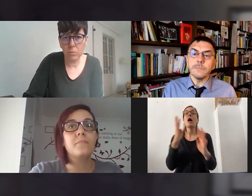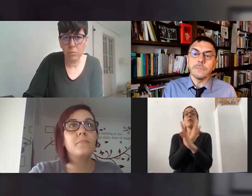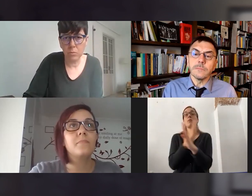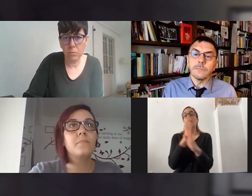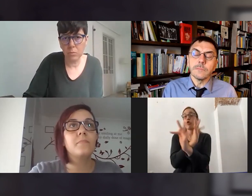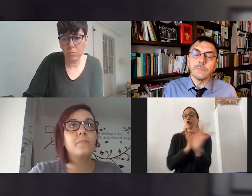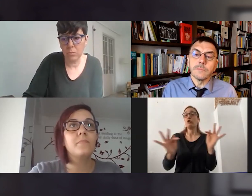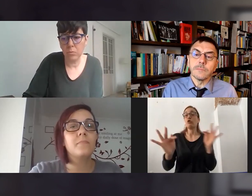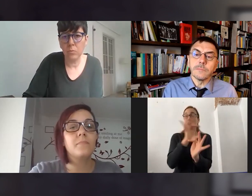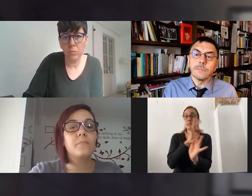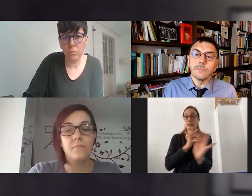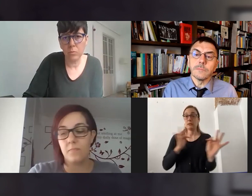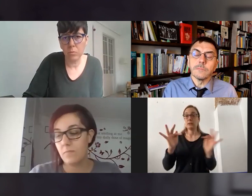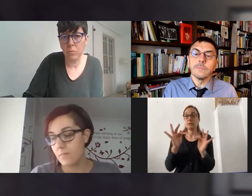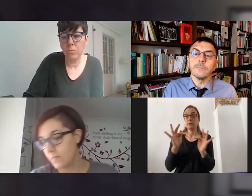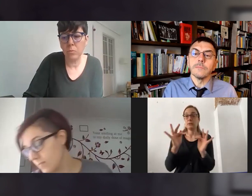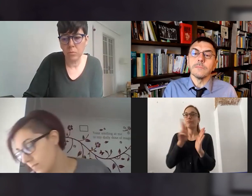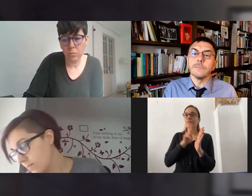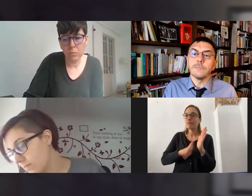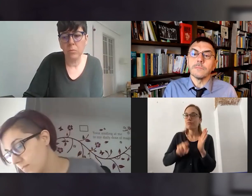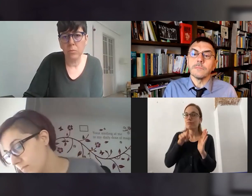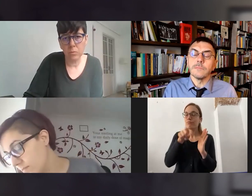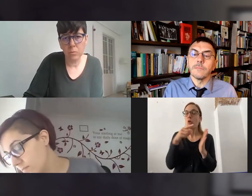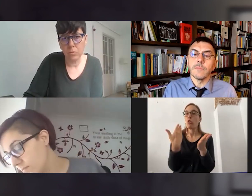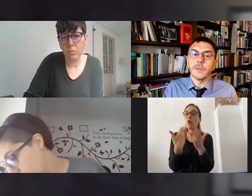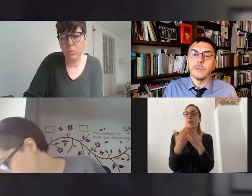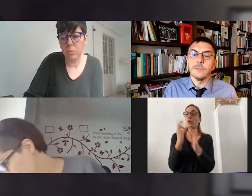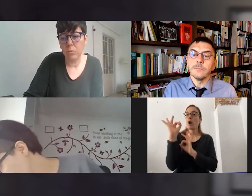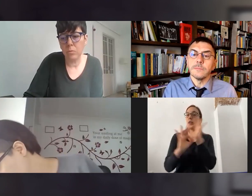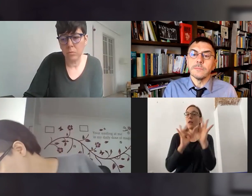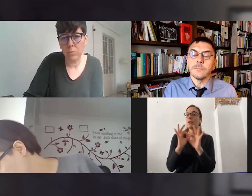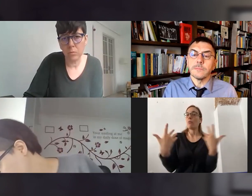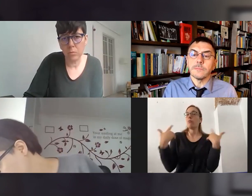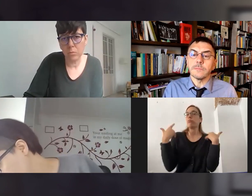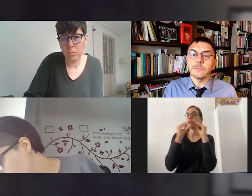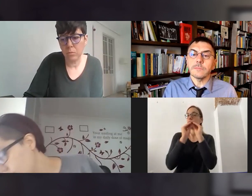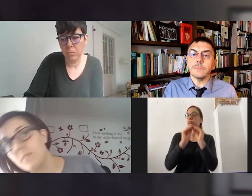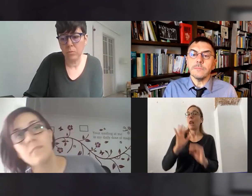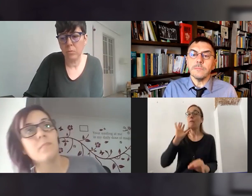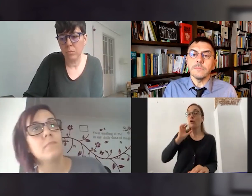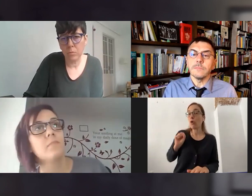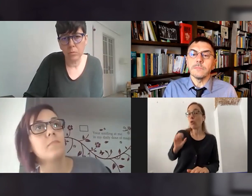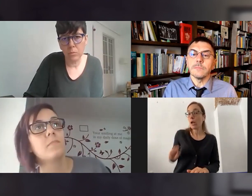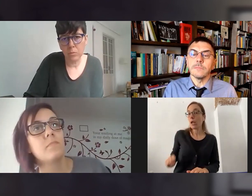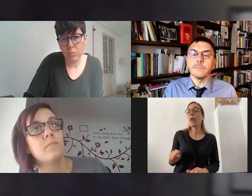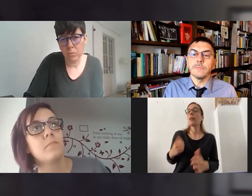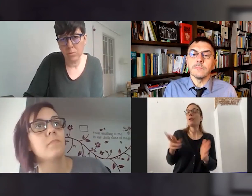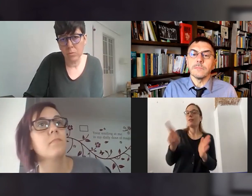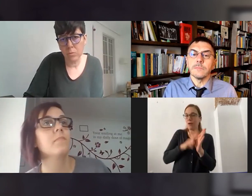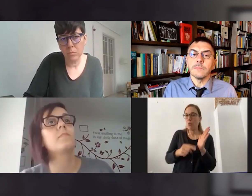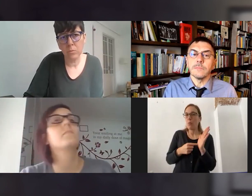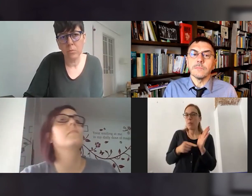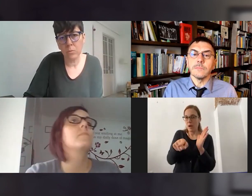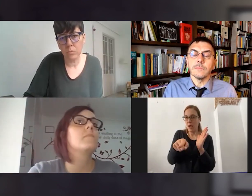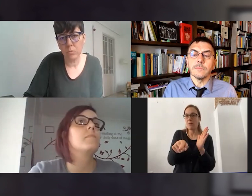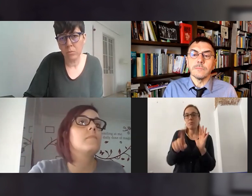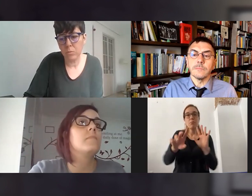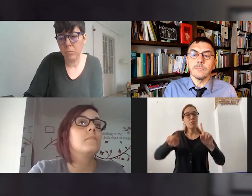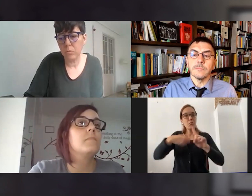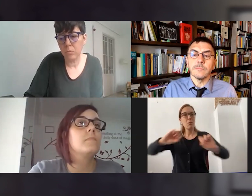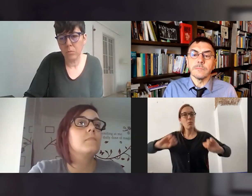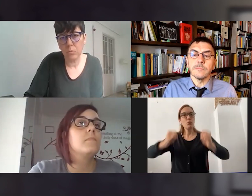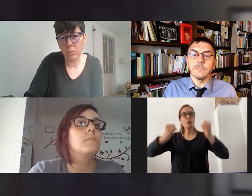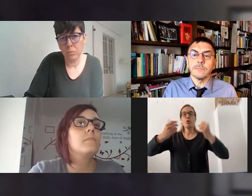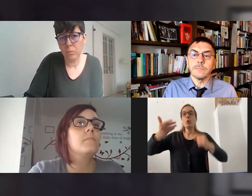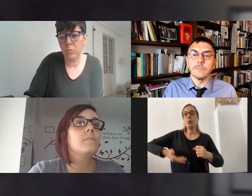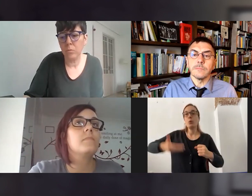en los documentos organizativos que ha hecho Alberto Rodríguez. Y por otra parte, bueno, pues tenemos también un impulso muy importante por parte de la Secretaría